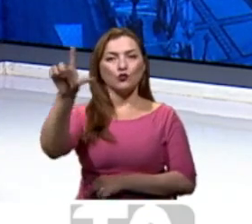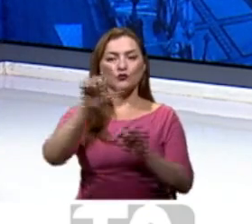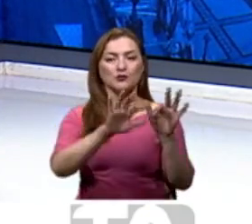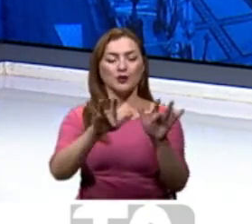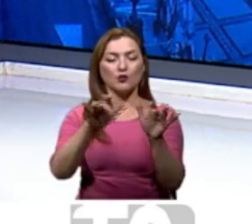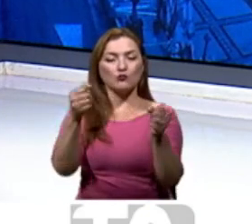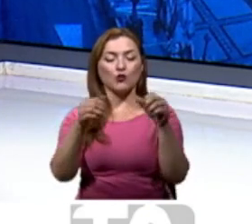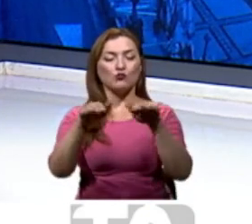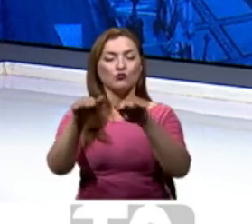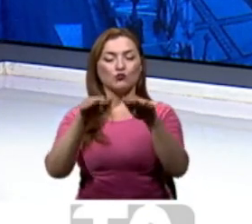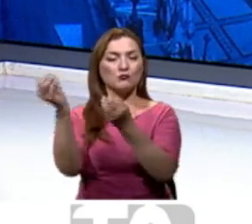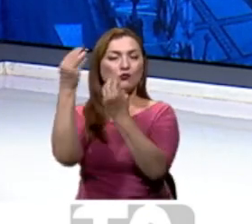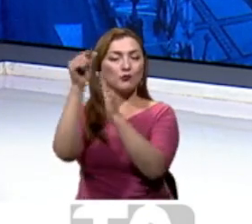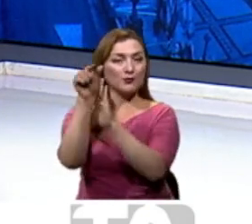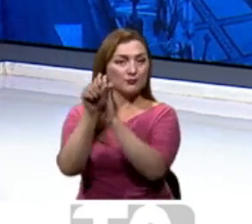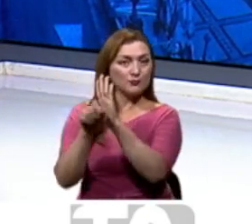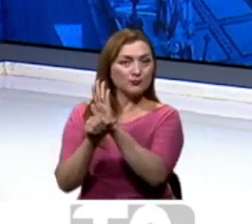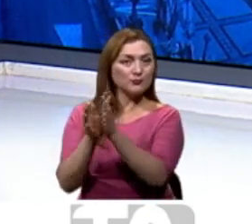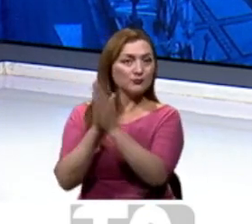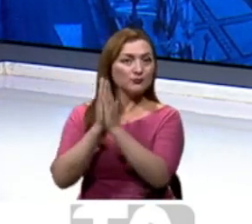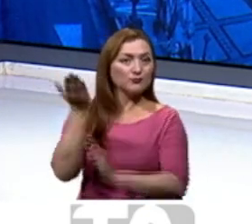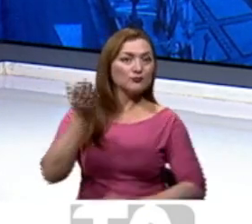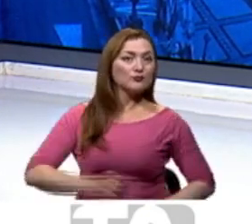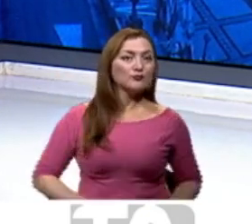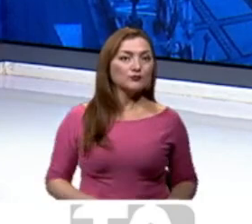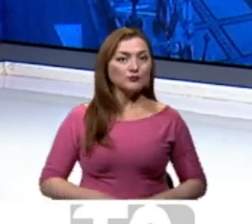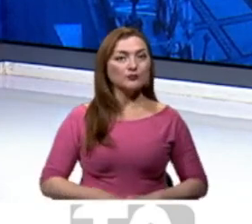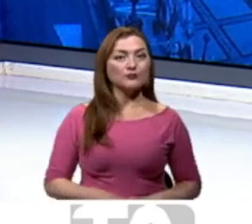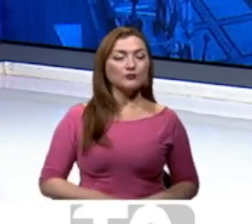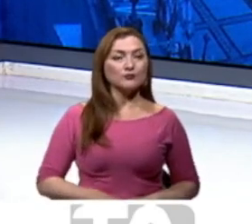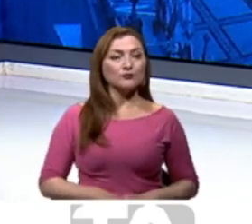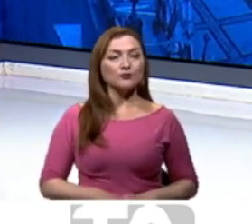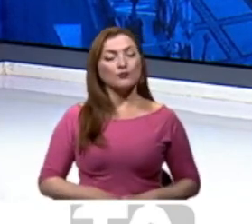secretario de Movilidad y nos va a ampliar todos los detalles de este pedido. Adelante, Paul.